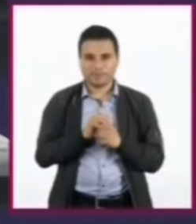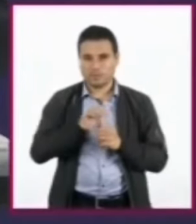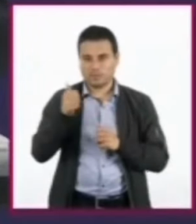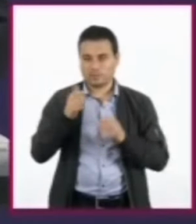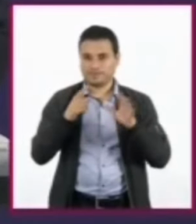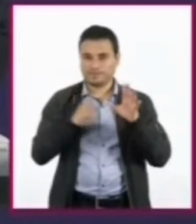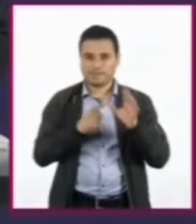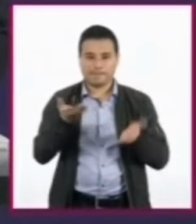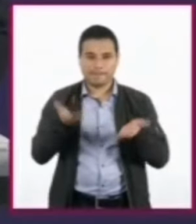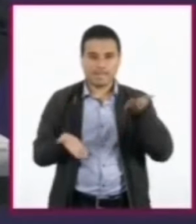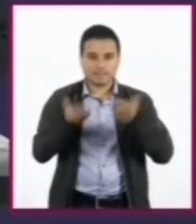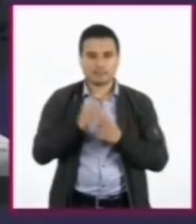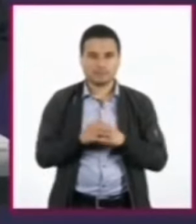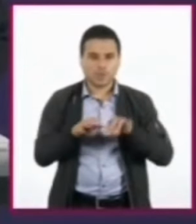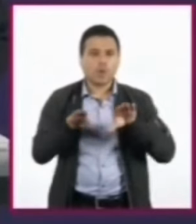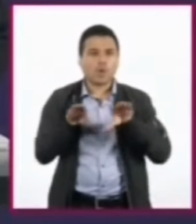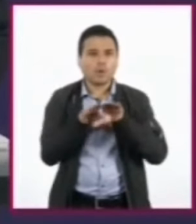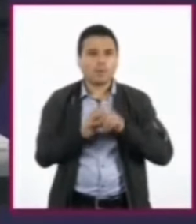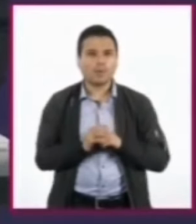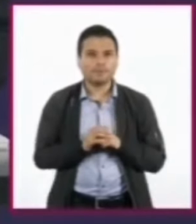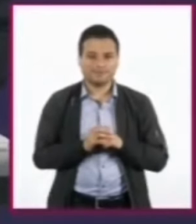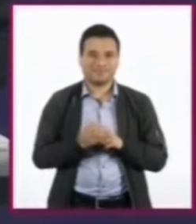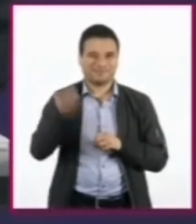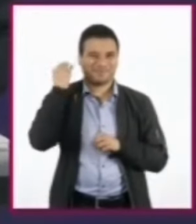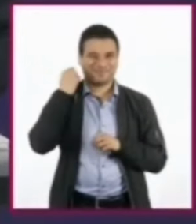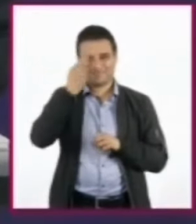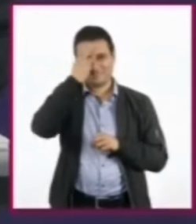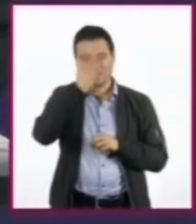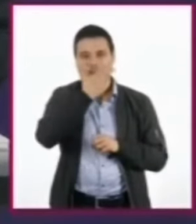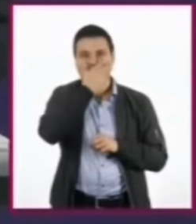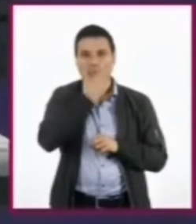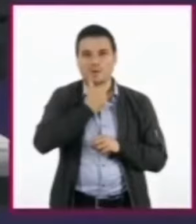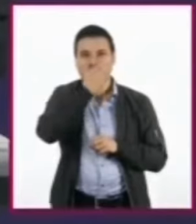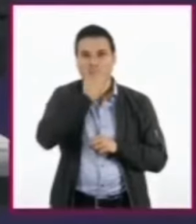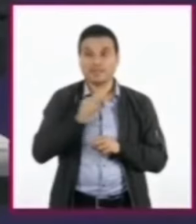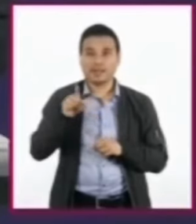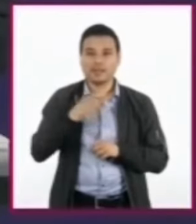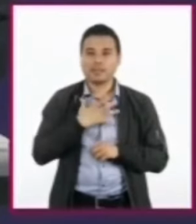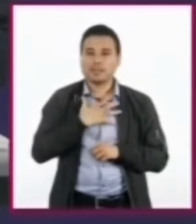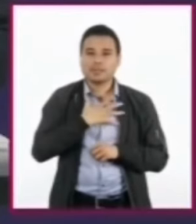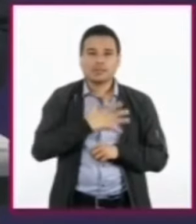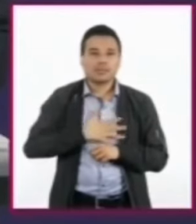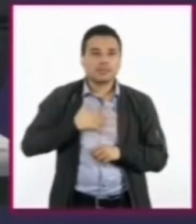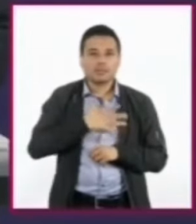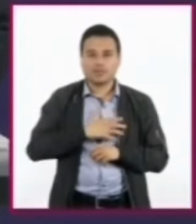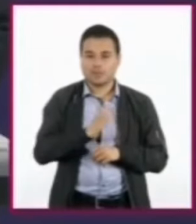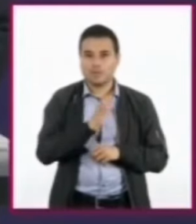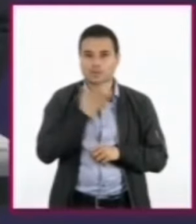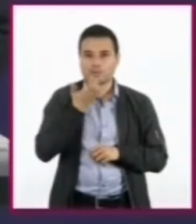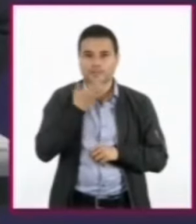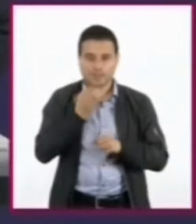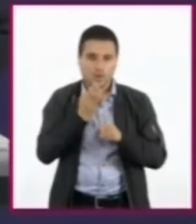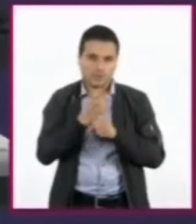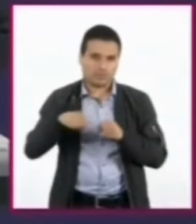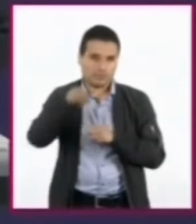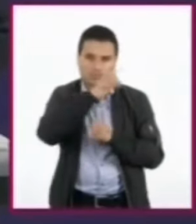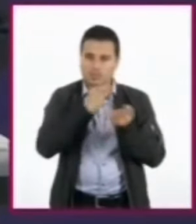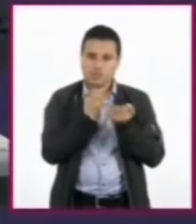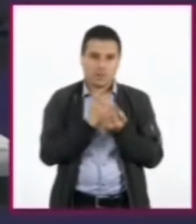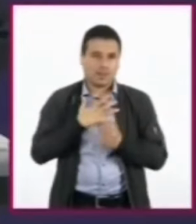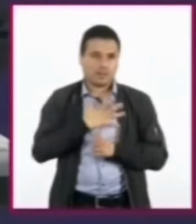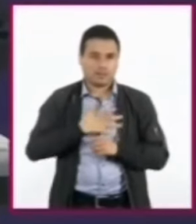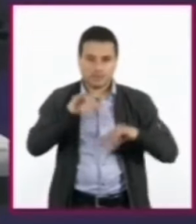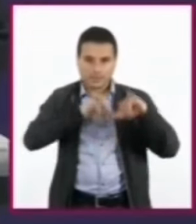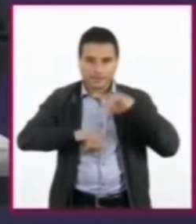Lavoisier implementó el uso de la medición en la experimentación. Esta actividad experimental la realizaremos en